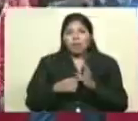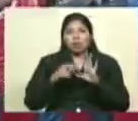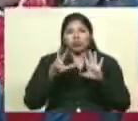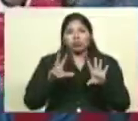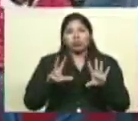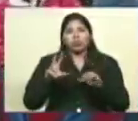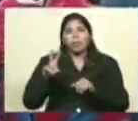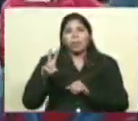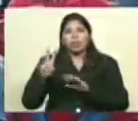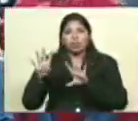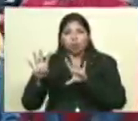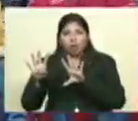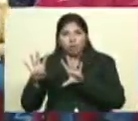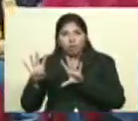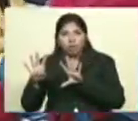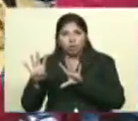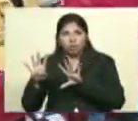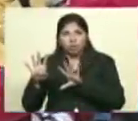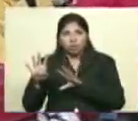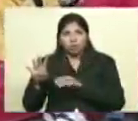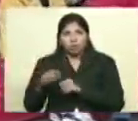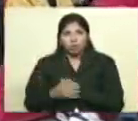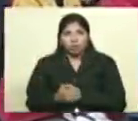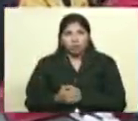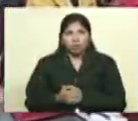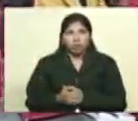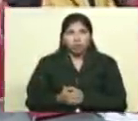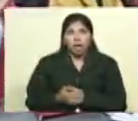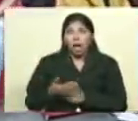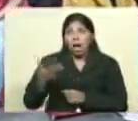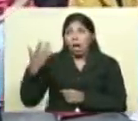1829. Mucho antes que Carlos Marx,